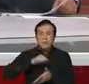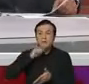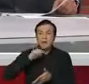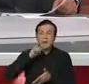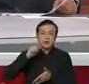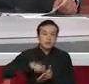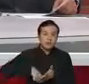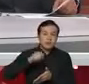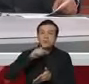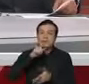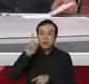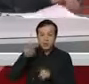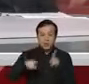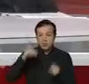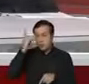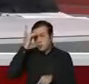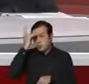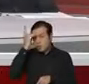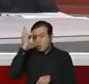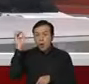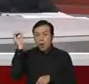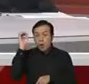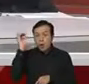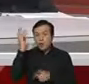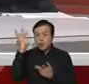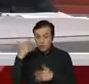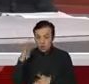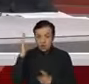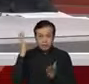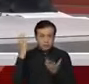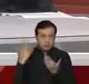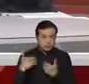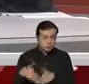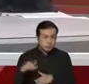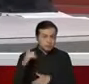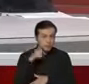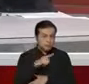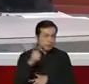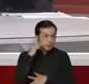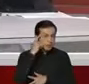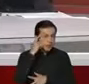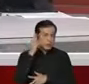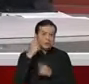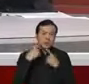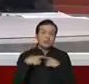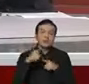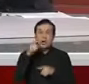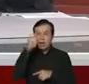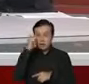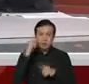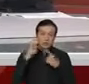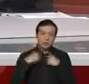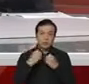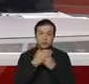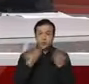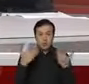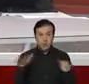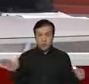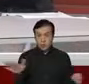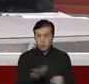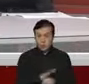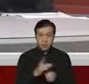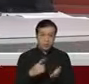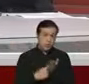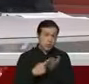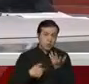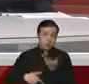decisiones por parte de tenedores de bonos o cerrar ya el proceso? ¿Deberíamos entender que ya el anuncio de ayer es el cierre completo de esta